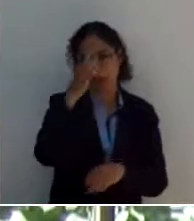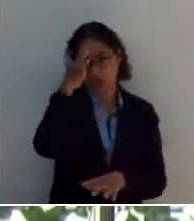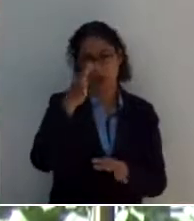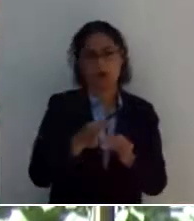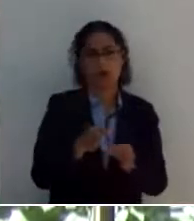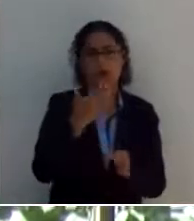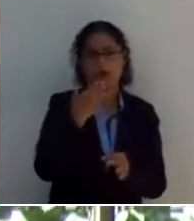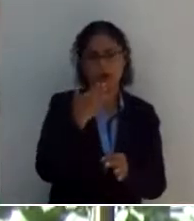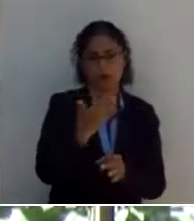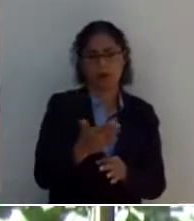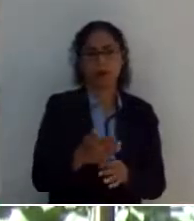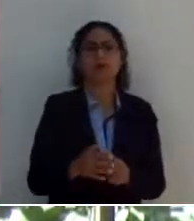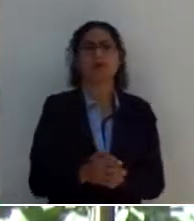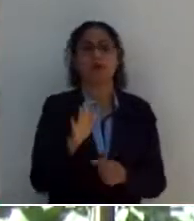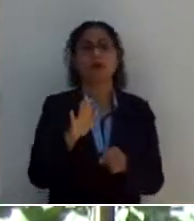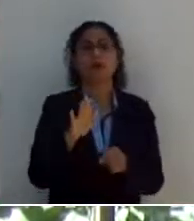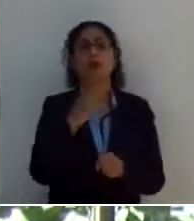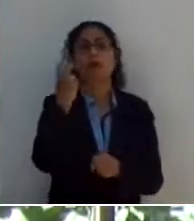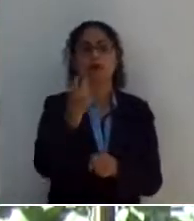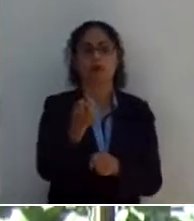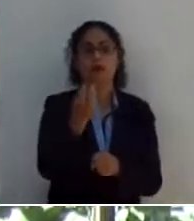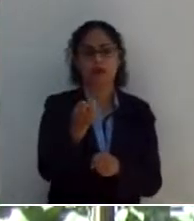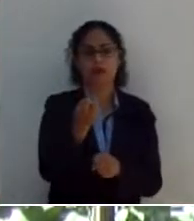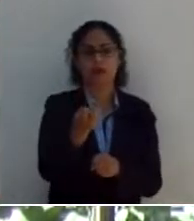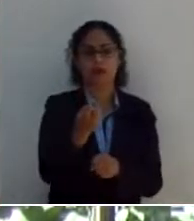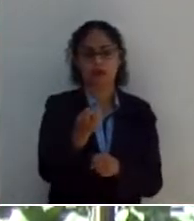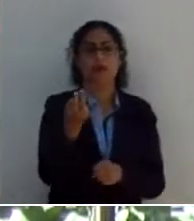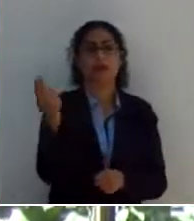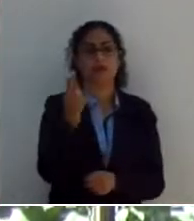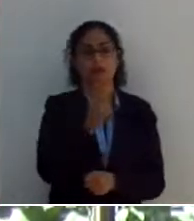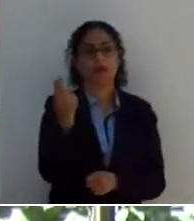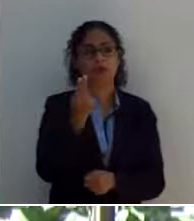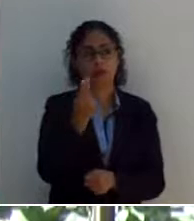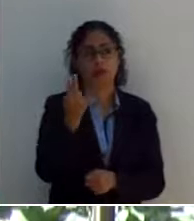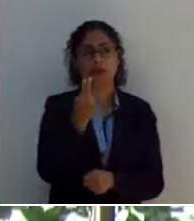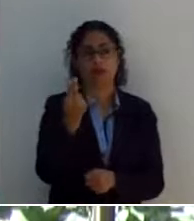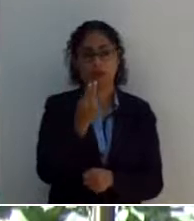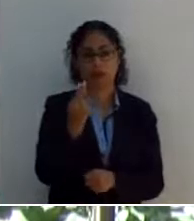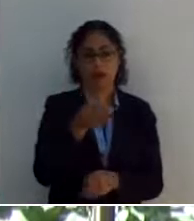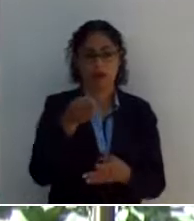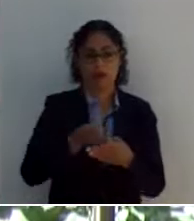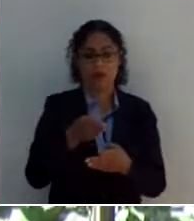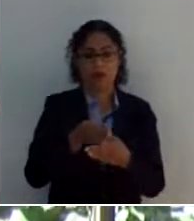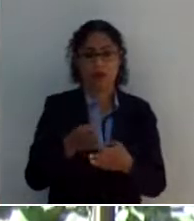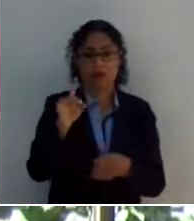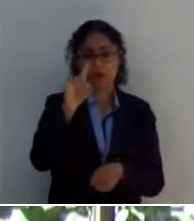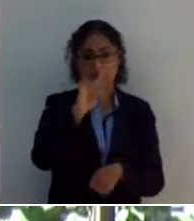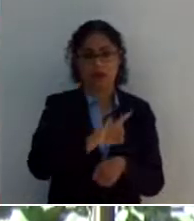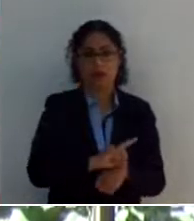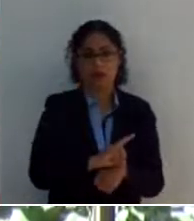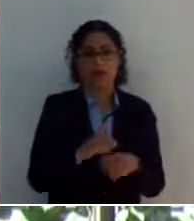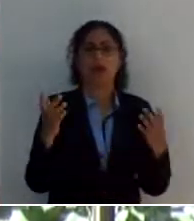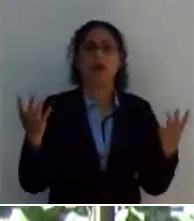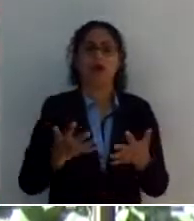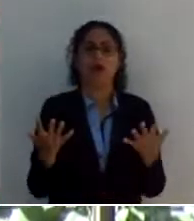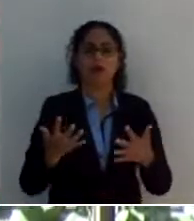esa misión. Por eso es pertinente que hoy les hagamos este